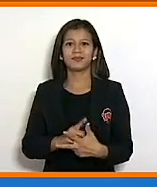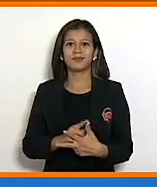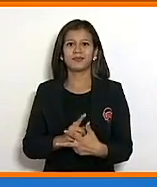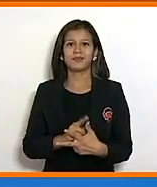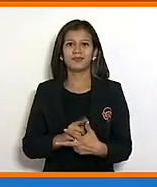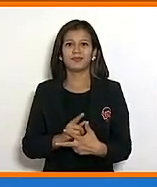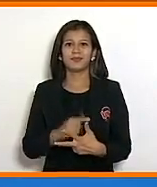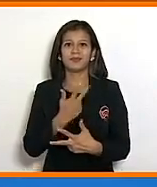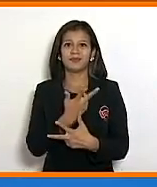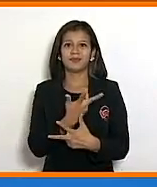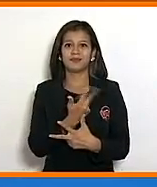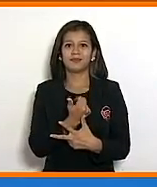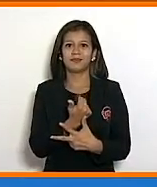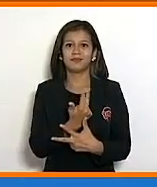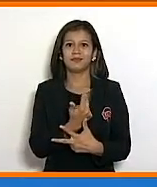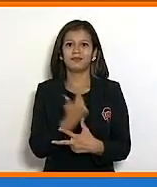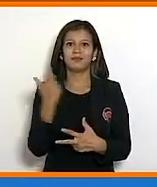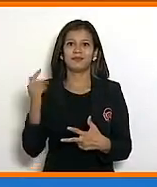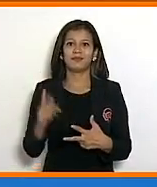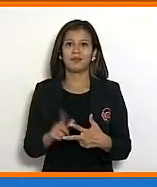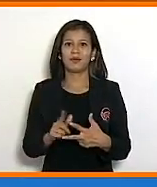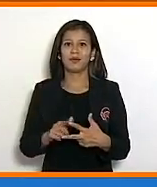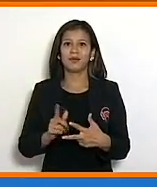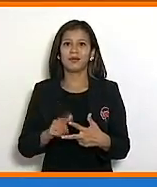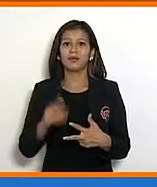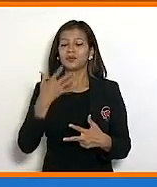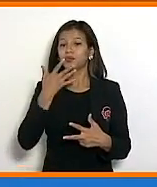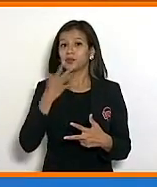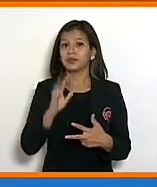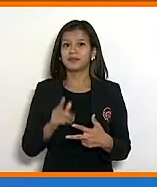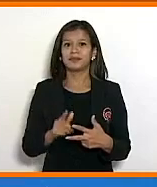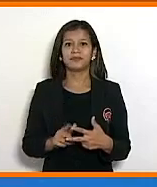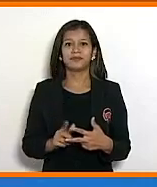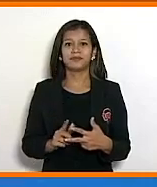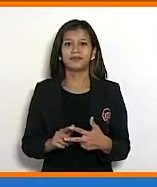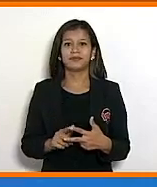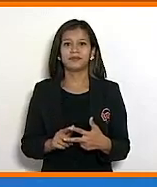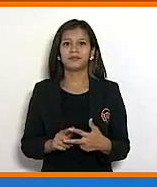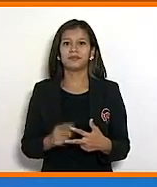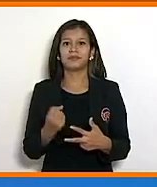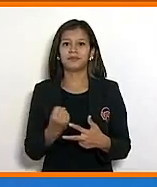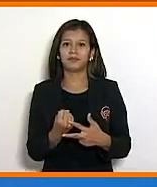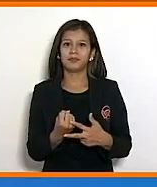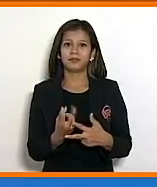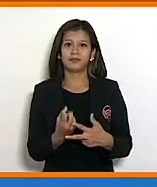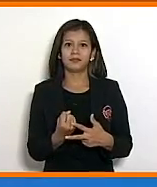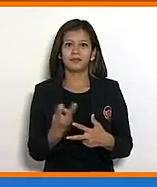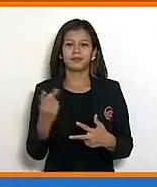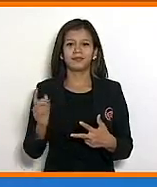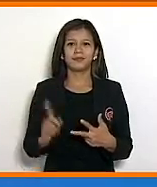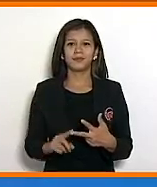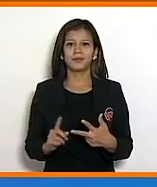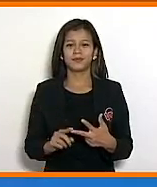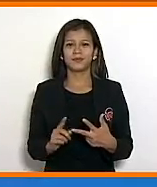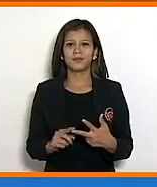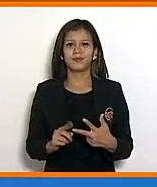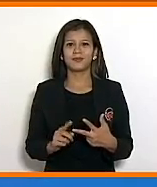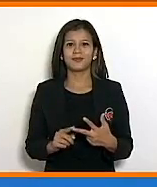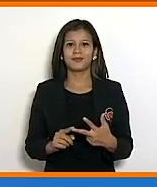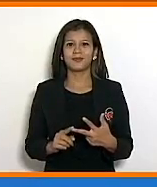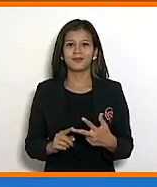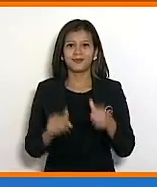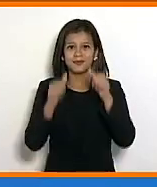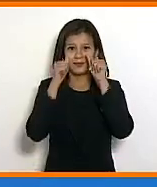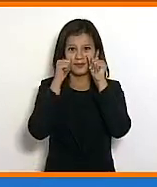El 13, segundo número ganador, suerte. Y este es el 12, tercer y decisivo número ganador,